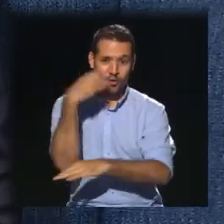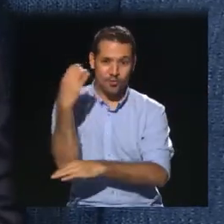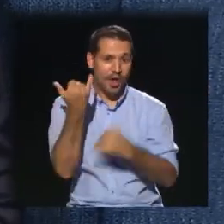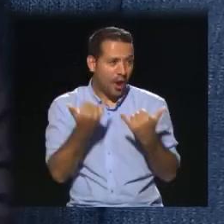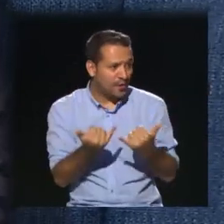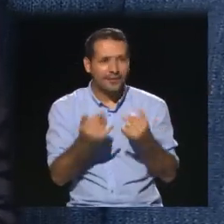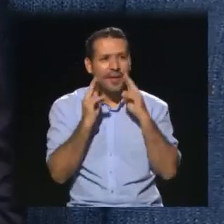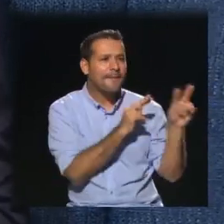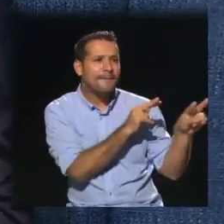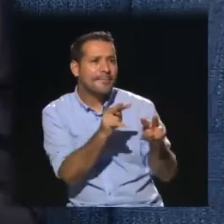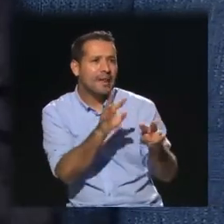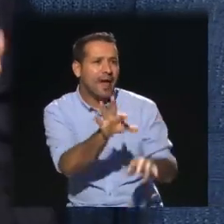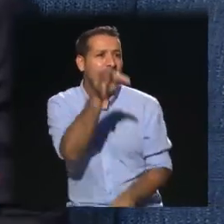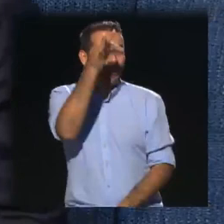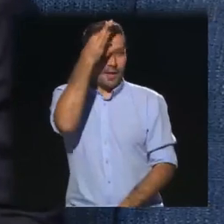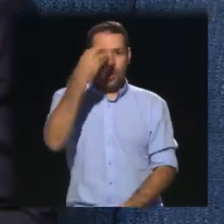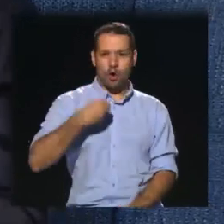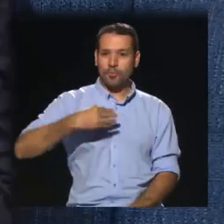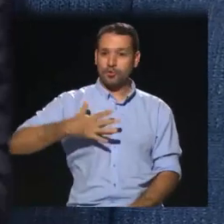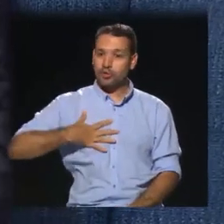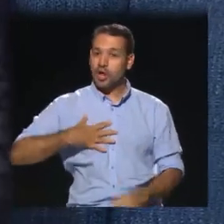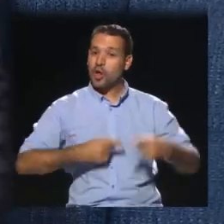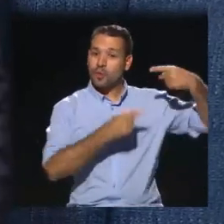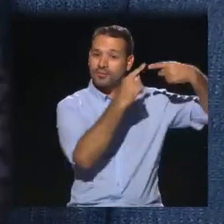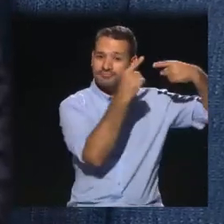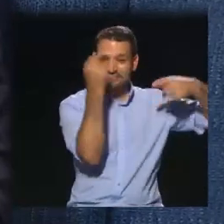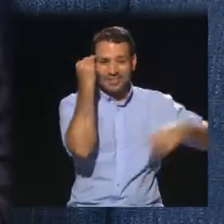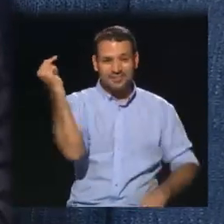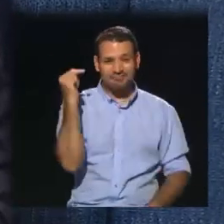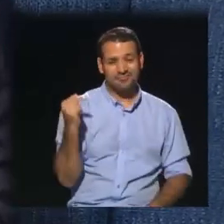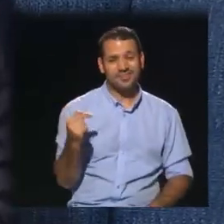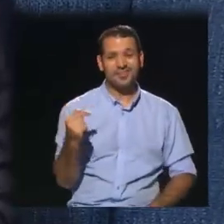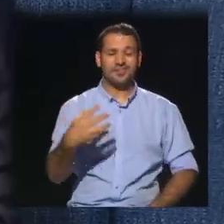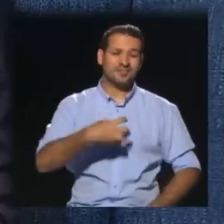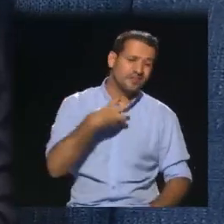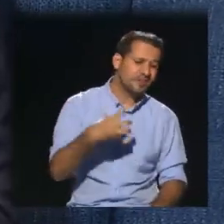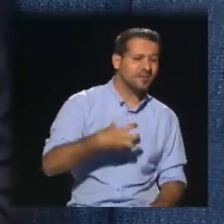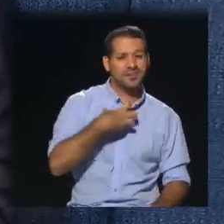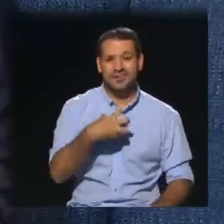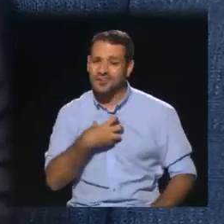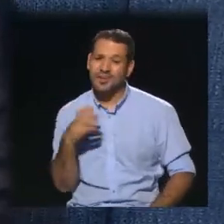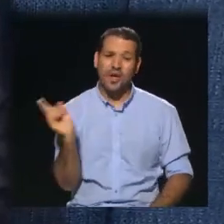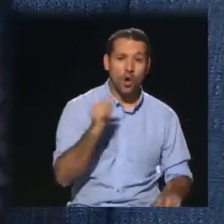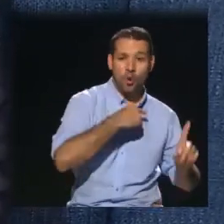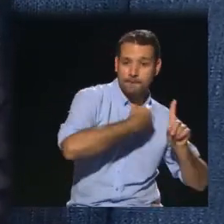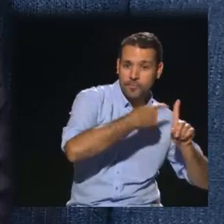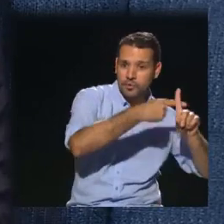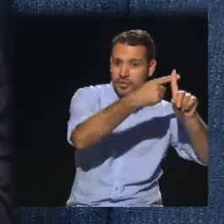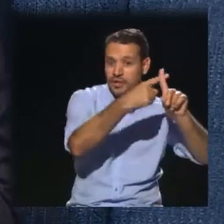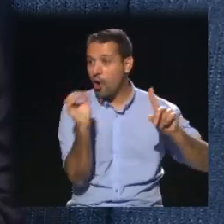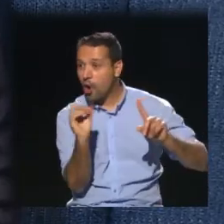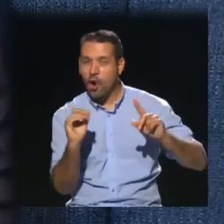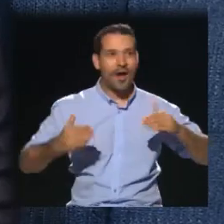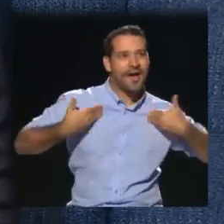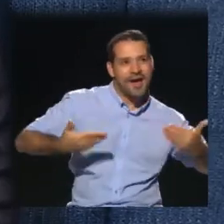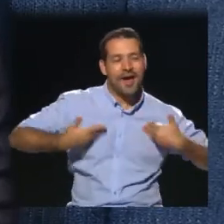Creo que tenemos dos opciones, y es ser negativos y ser, digamos, de un realismo esperanzador. Y si somos de ese realismo esperanzador